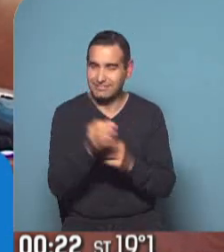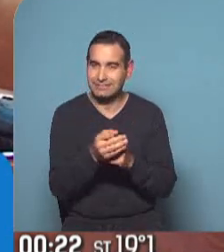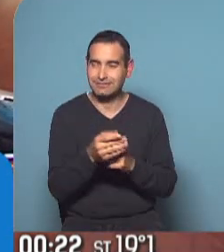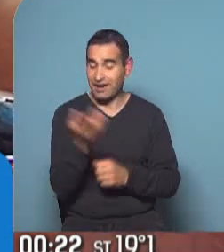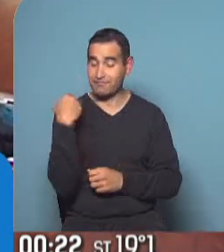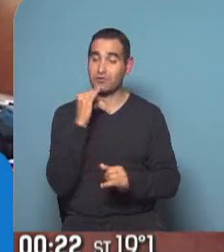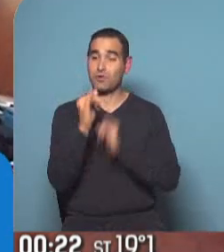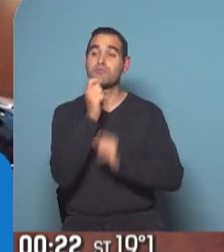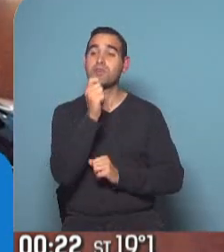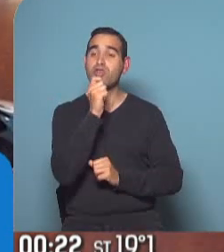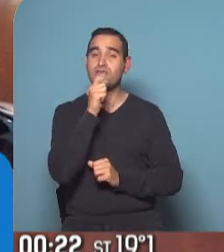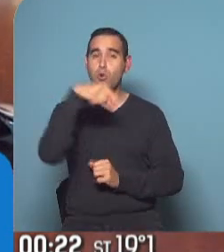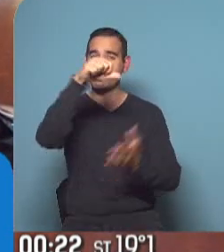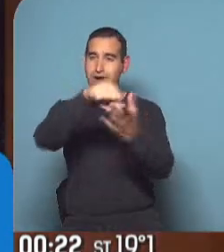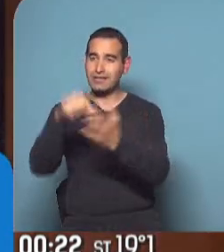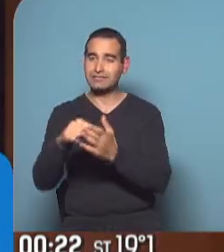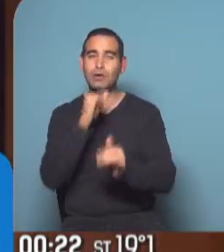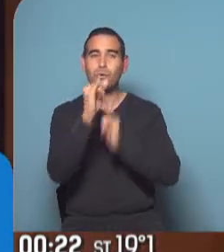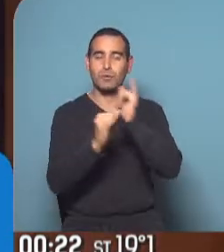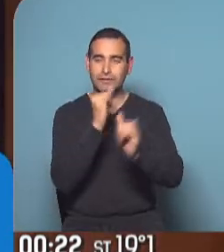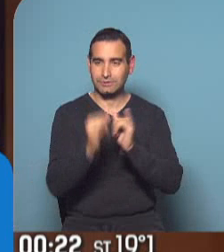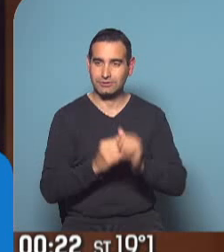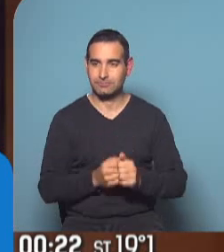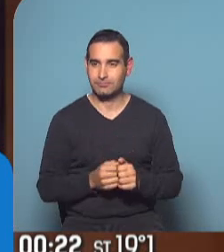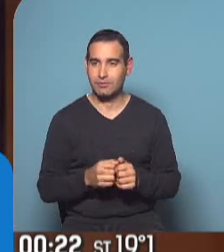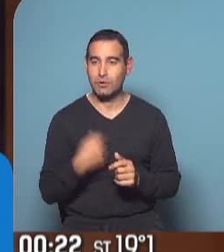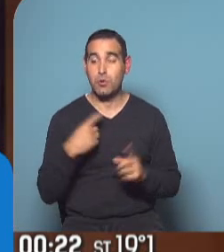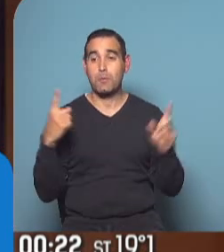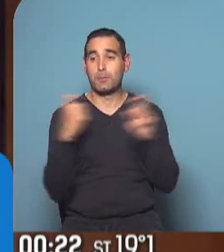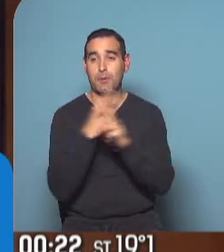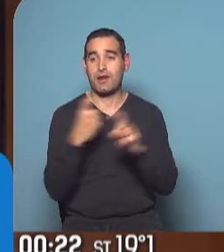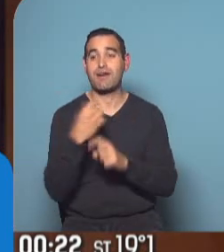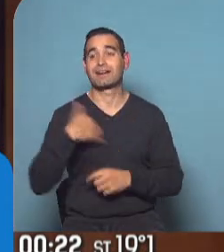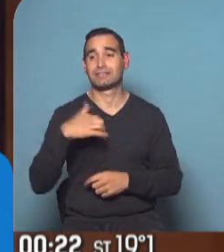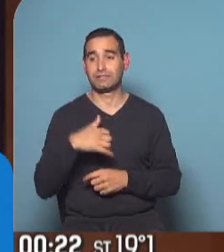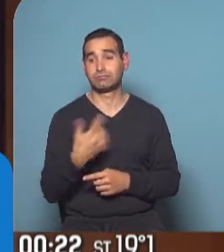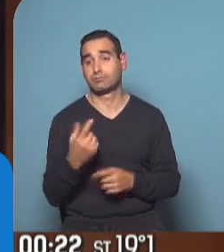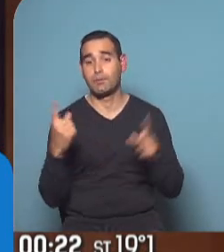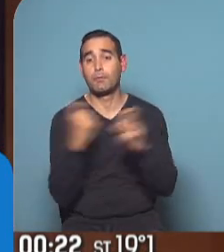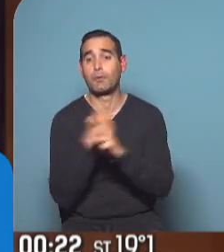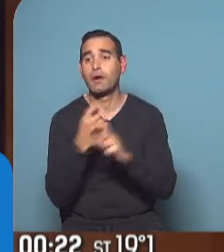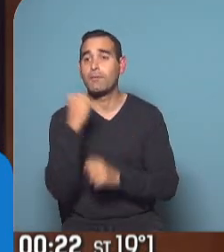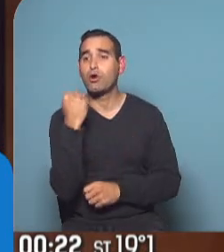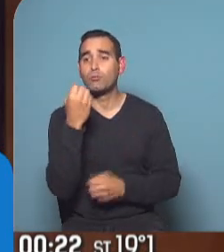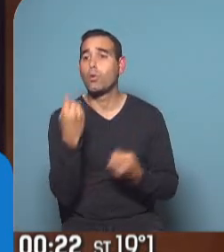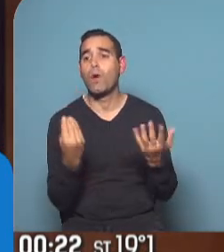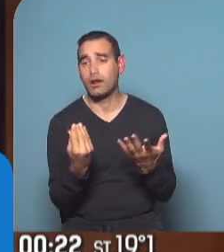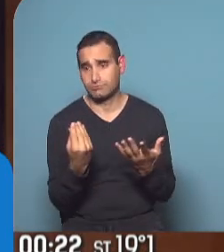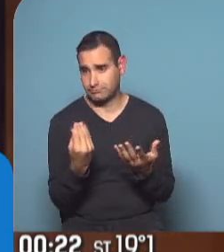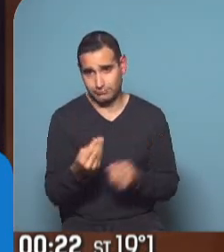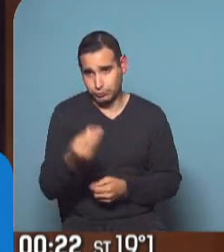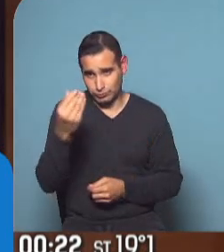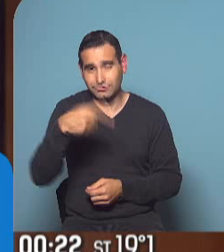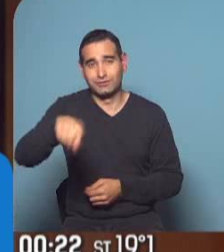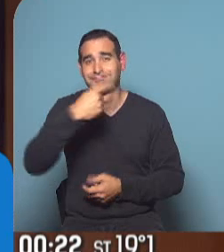cuando los periodistas extranjeros dio en una crisis que estaba una crisis que vivía argentina y también me dice cuál de todas que lo digo mucho cuando el país